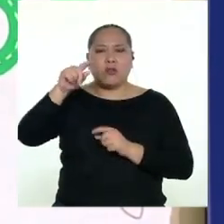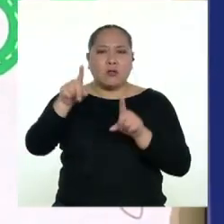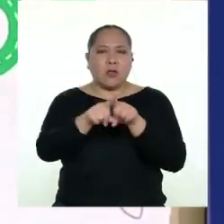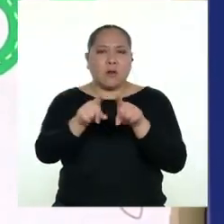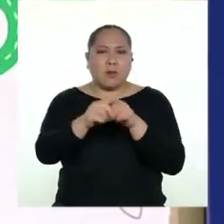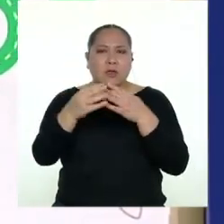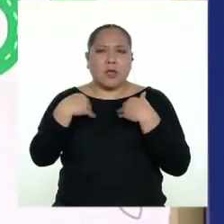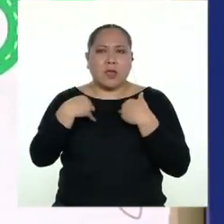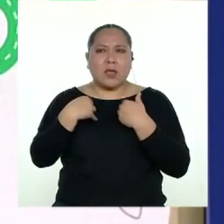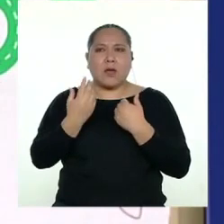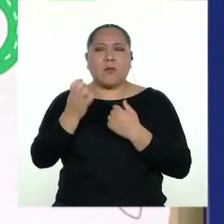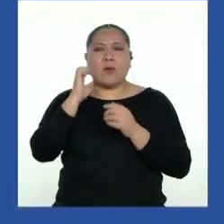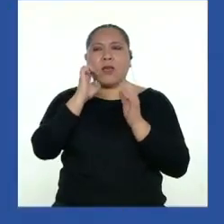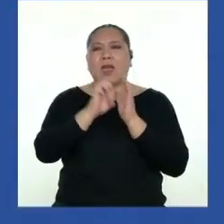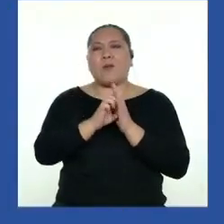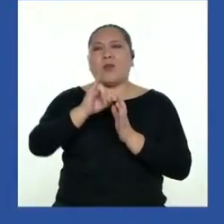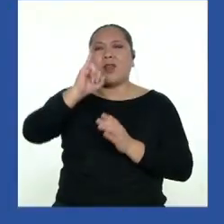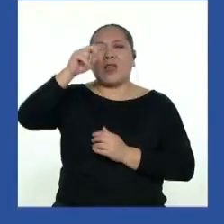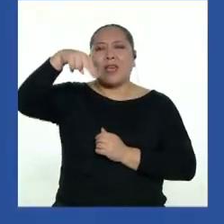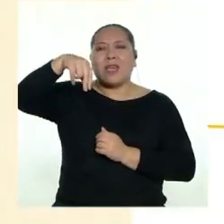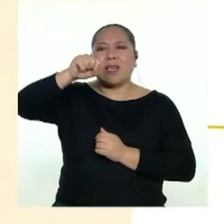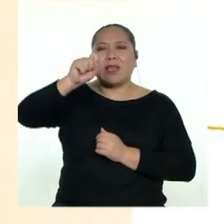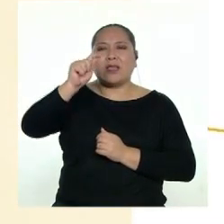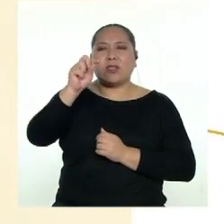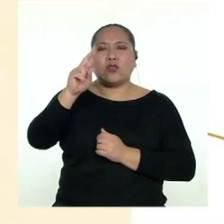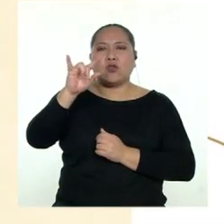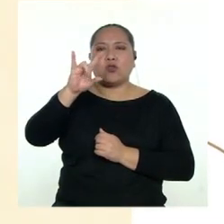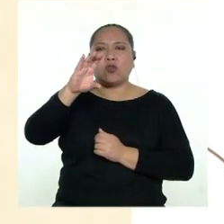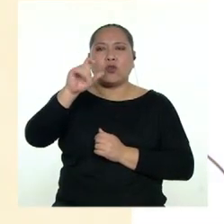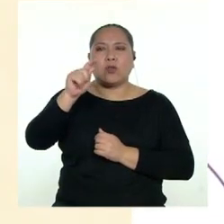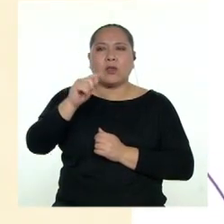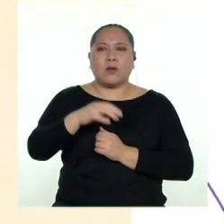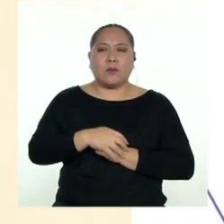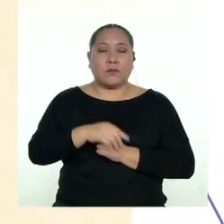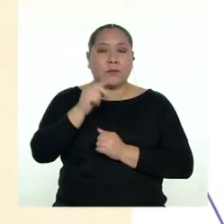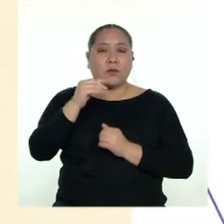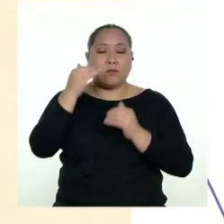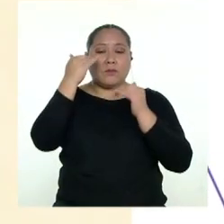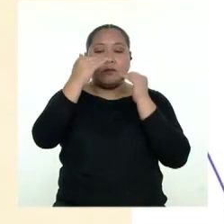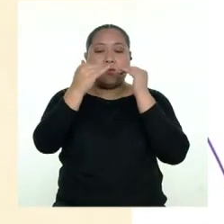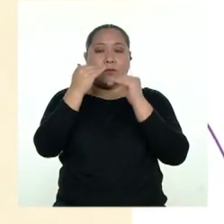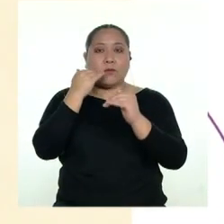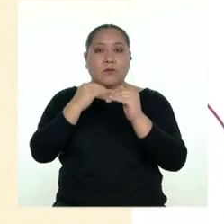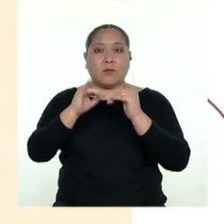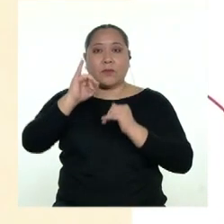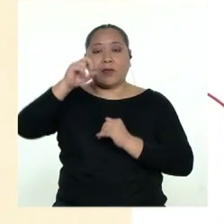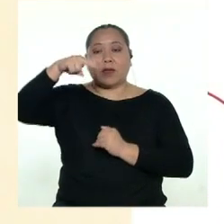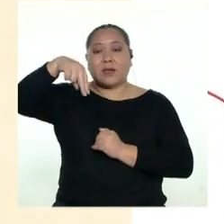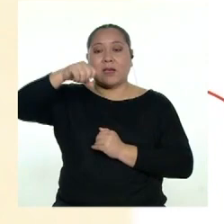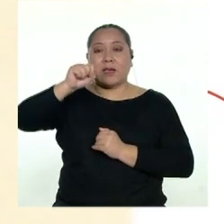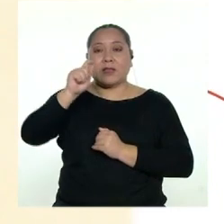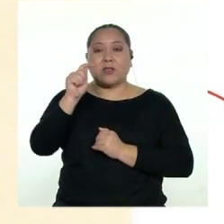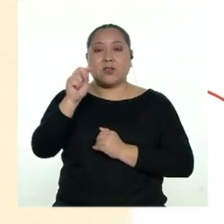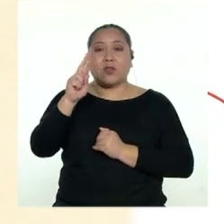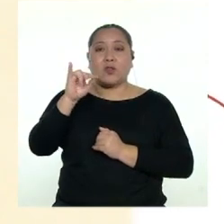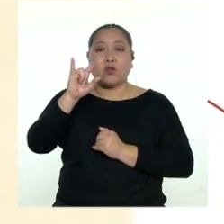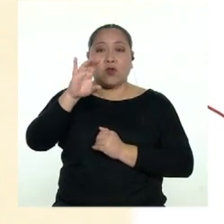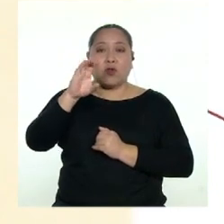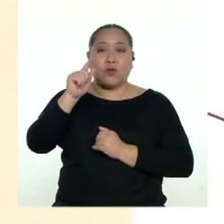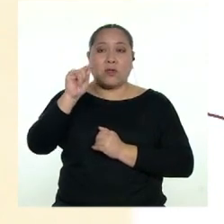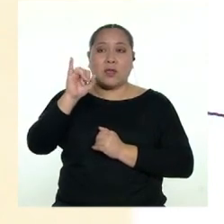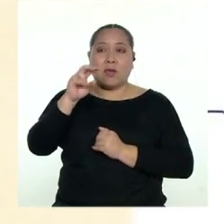por ejemplo, el instructivo. Los textos instructivos, como los que encontramos en manuales de